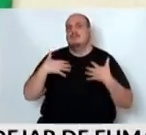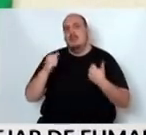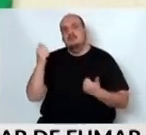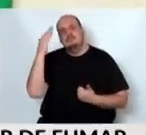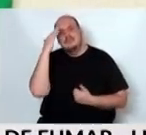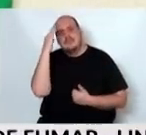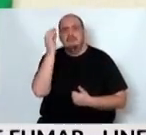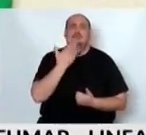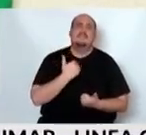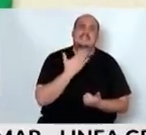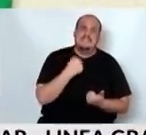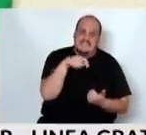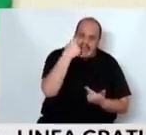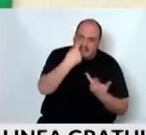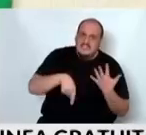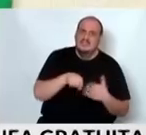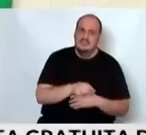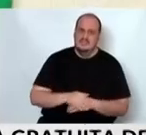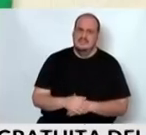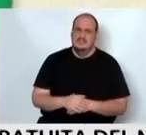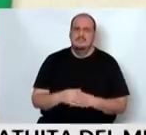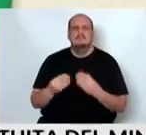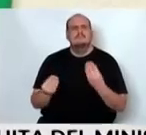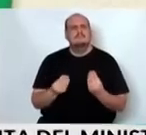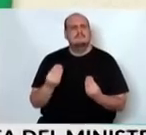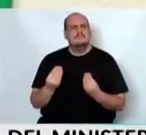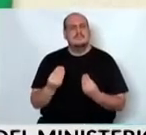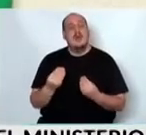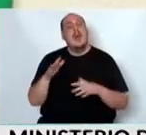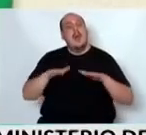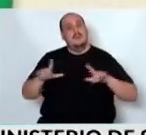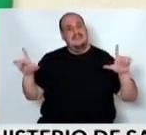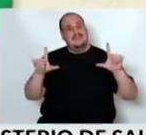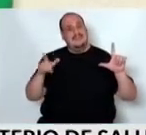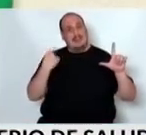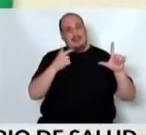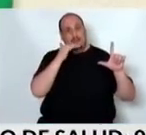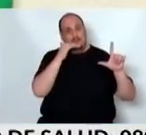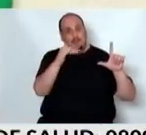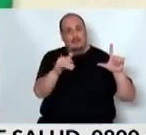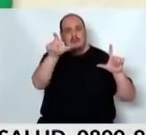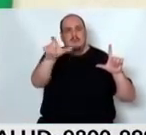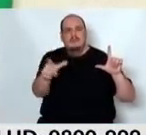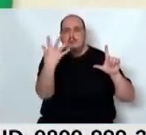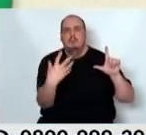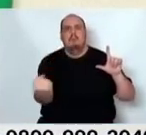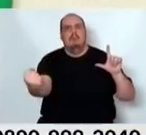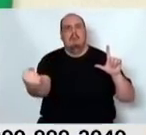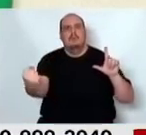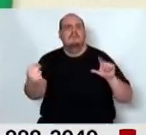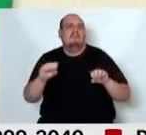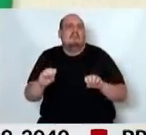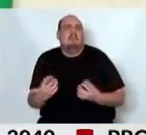las adicciones. ¿Por qué? Porque muchas veces lo que decimos es tomado por alguien en una situación de